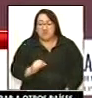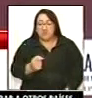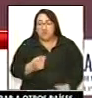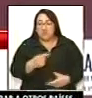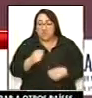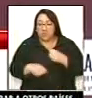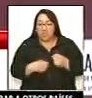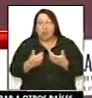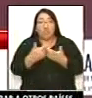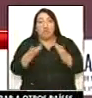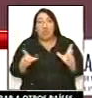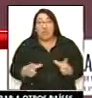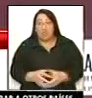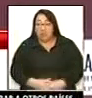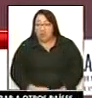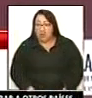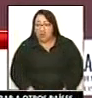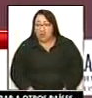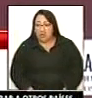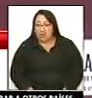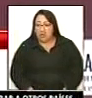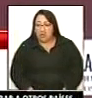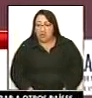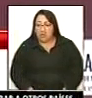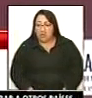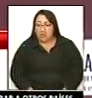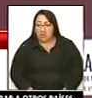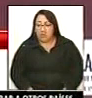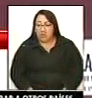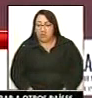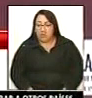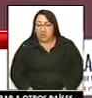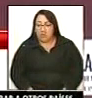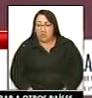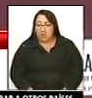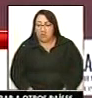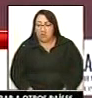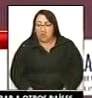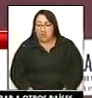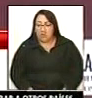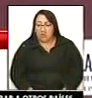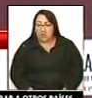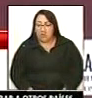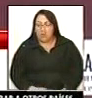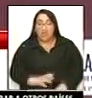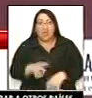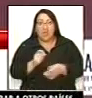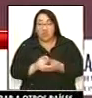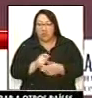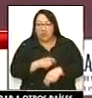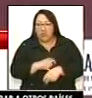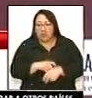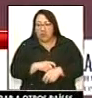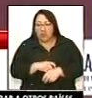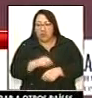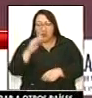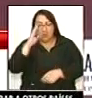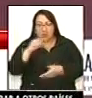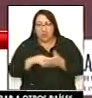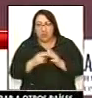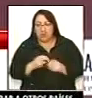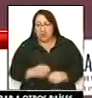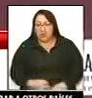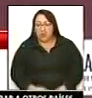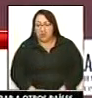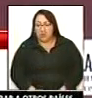Lo soltaron. Lo sueltan a todos, todo el tiempo. Estamos viendo a la policía. Congresista, agarran, corta, vamos avanzando, por favor.